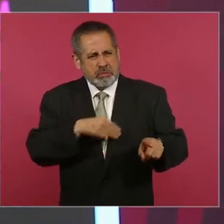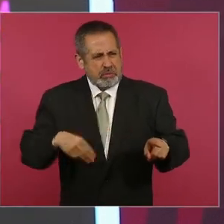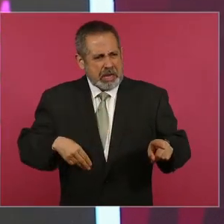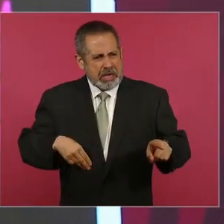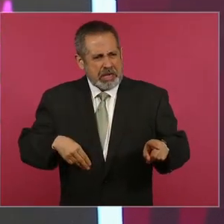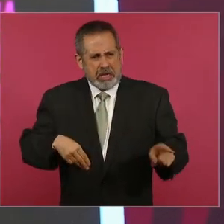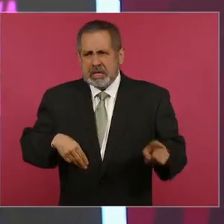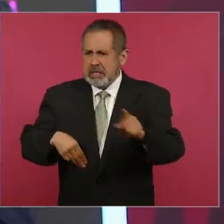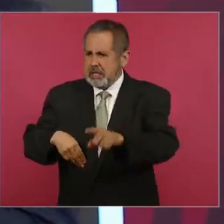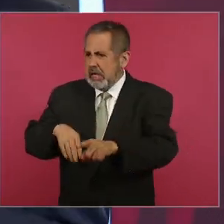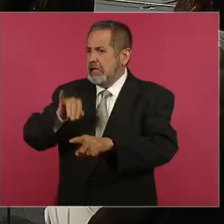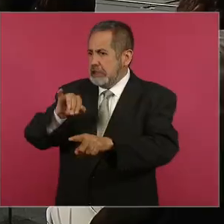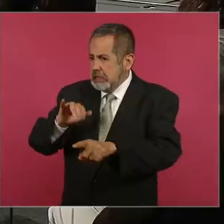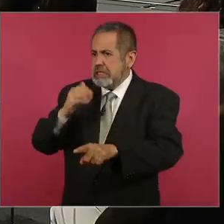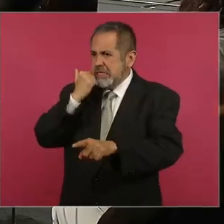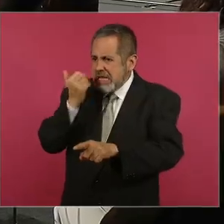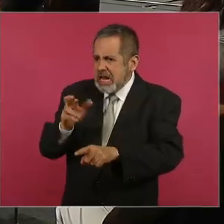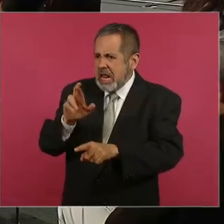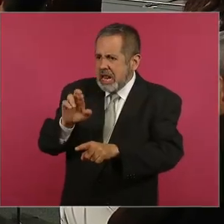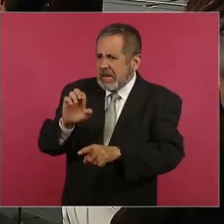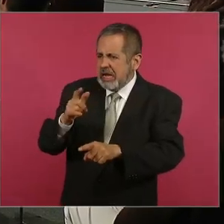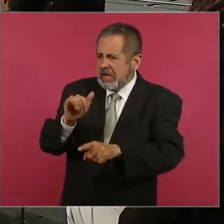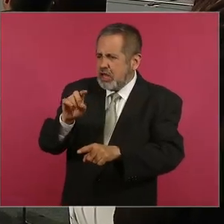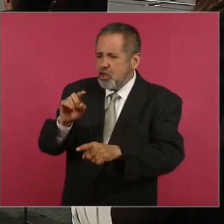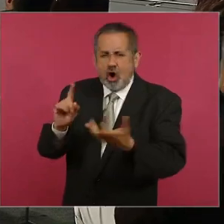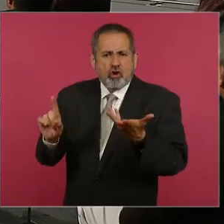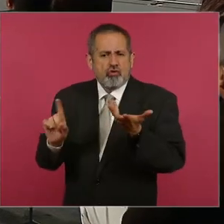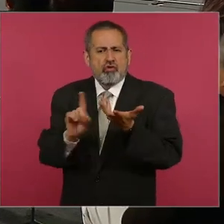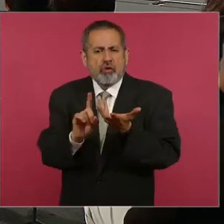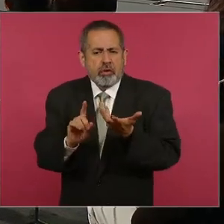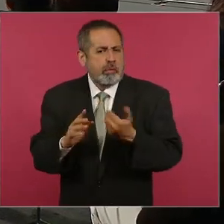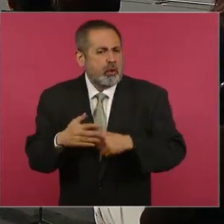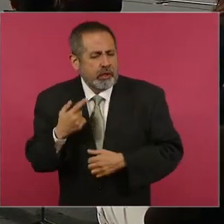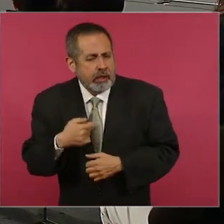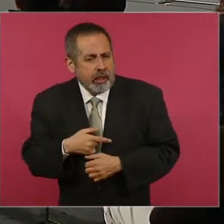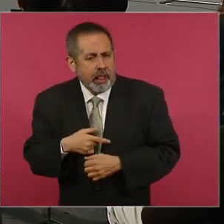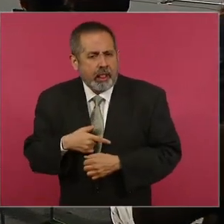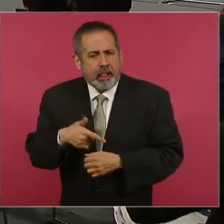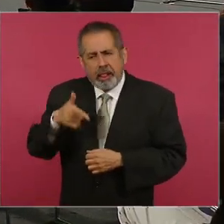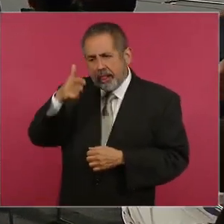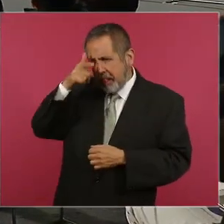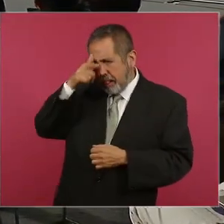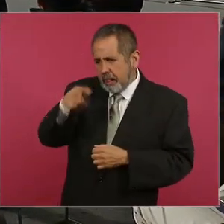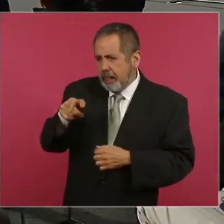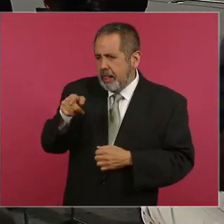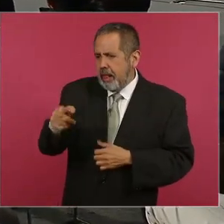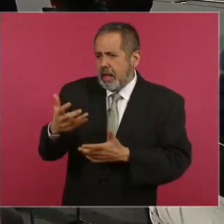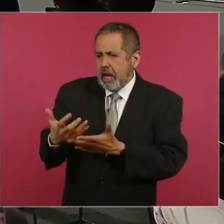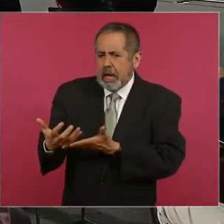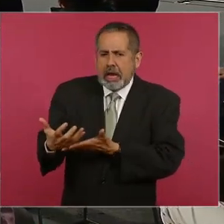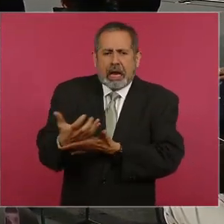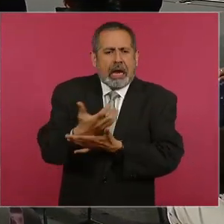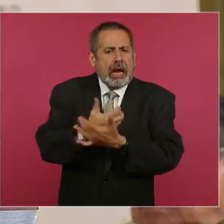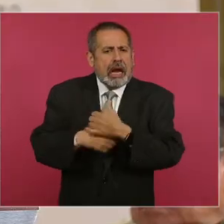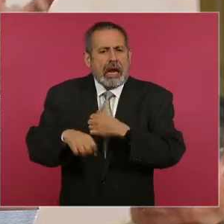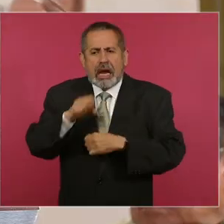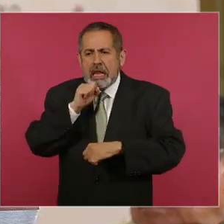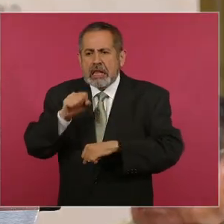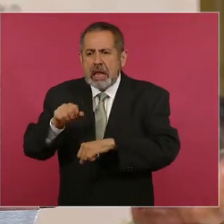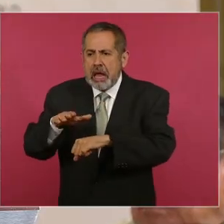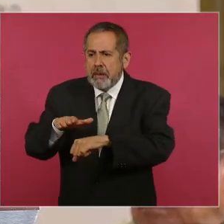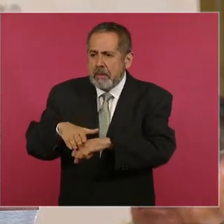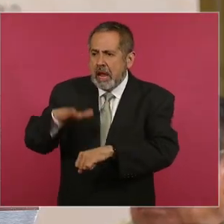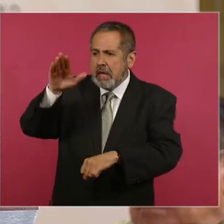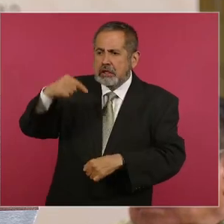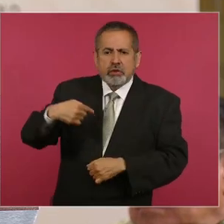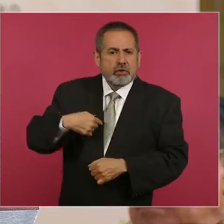porque resulta que el regidor ganaba lo mismo o más que el